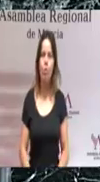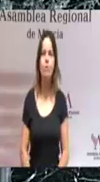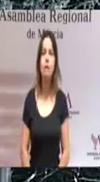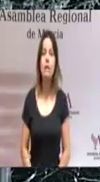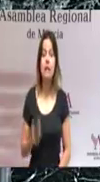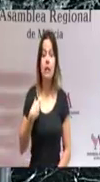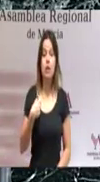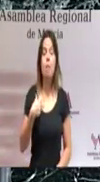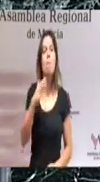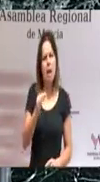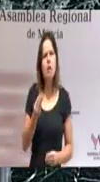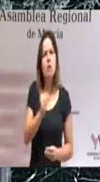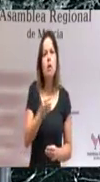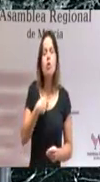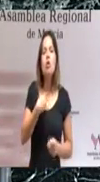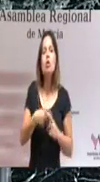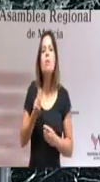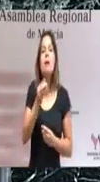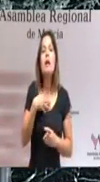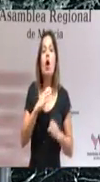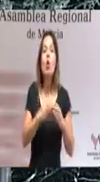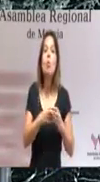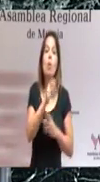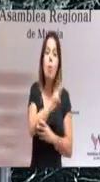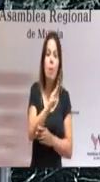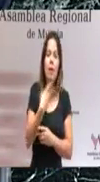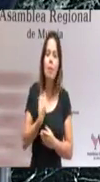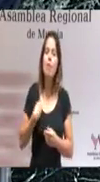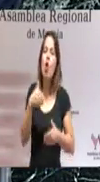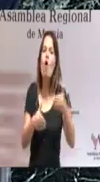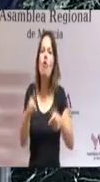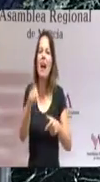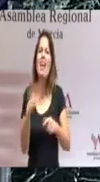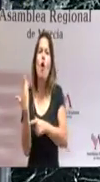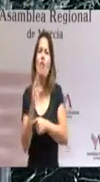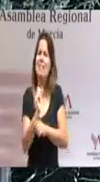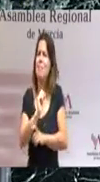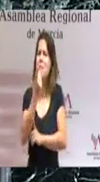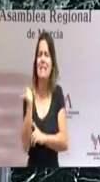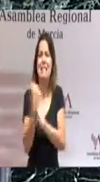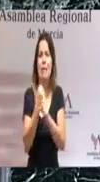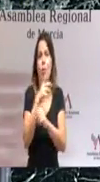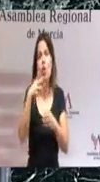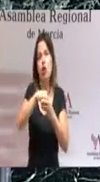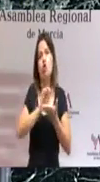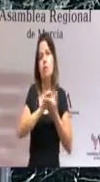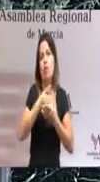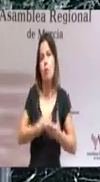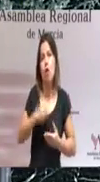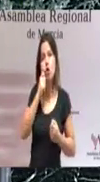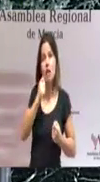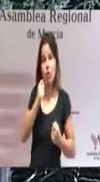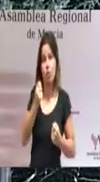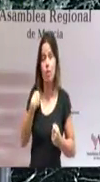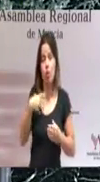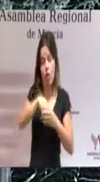Y tengo más que decir, y le voy a decir más. El Partido Popular fue quien convocó en esta región la mayor oferta de empleo para el Servicio Murciano de Salud de la historia de la